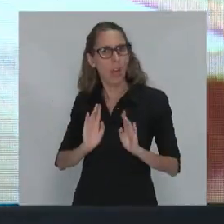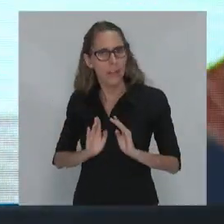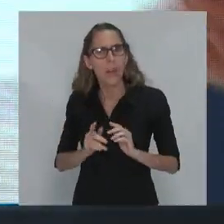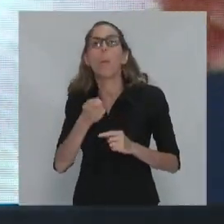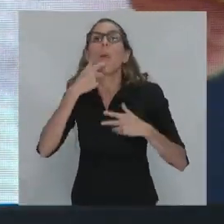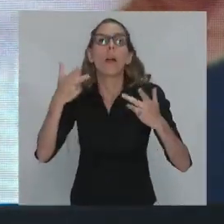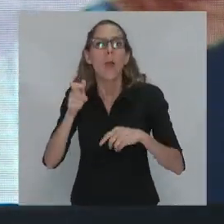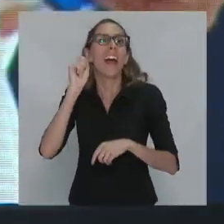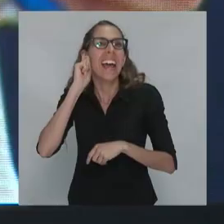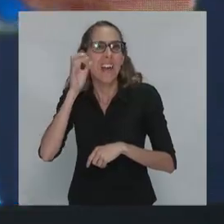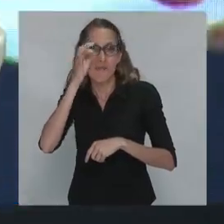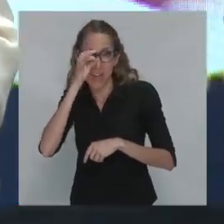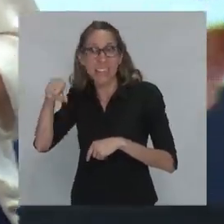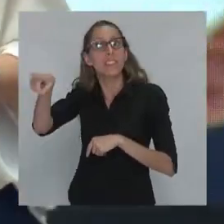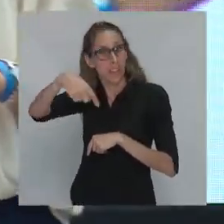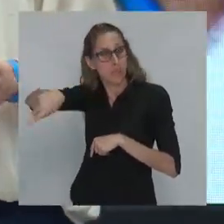el G20.